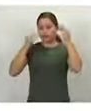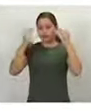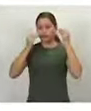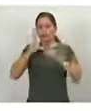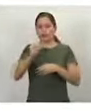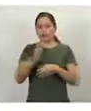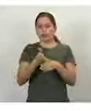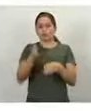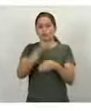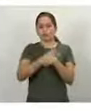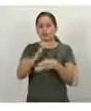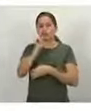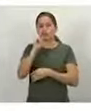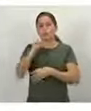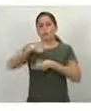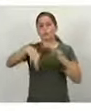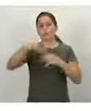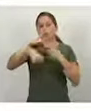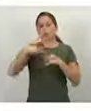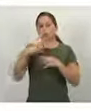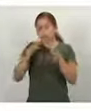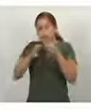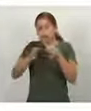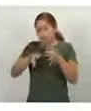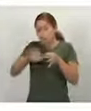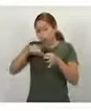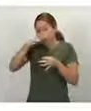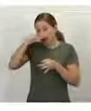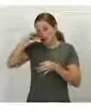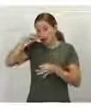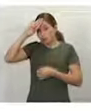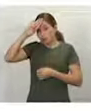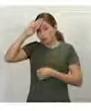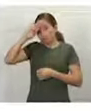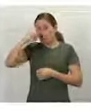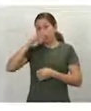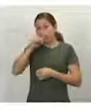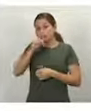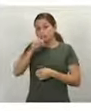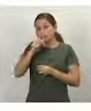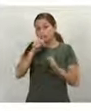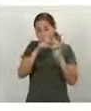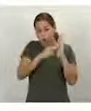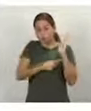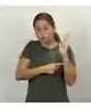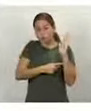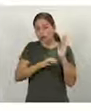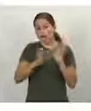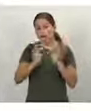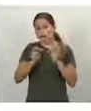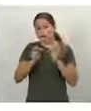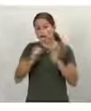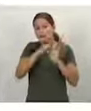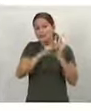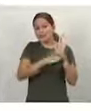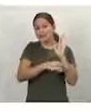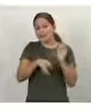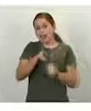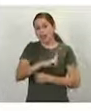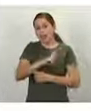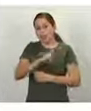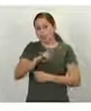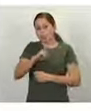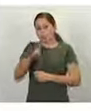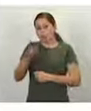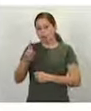anteriormente, los 6 problemas que existían en Cuba y sus causas, y anunció las medidas revolucionarias